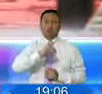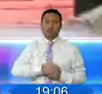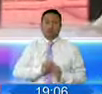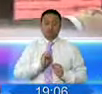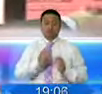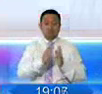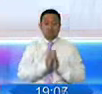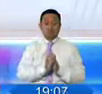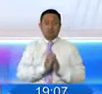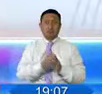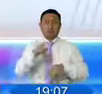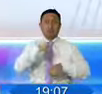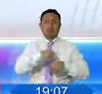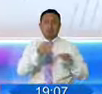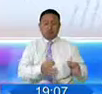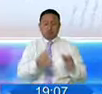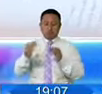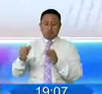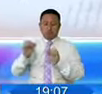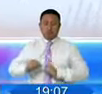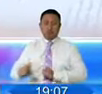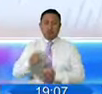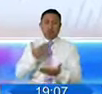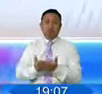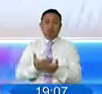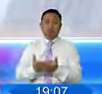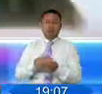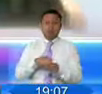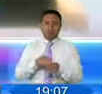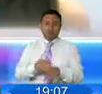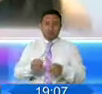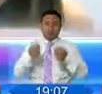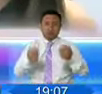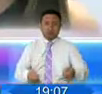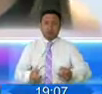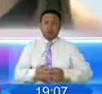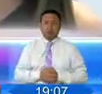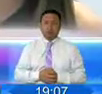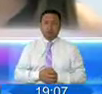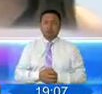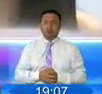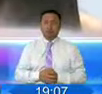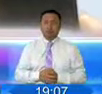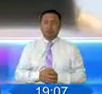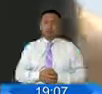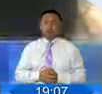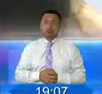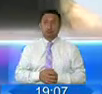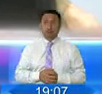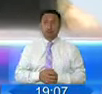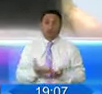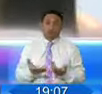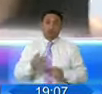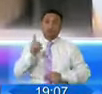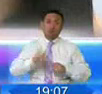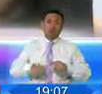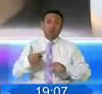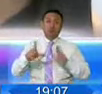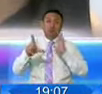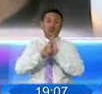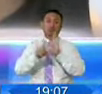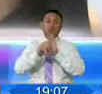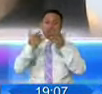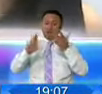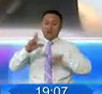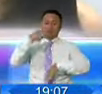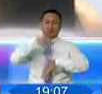se pide una prórroga para la presentación de las pruebas de descargo. Eso es improbable, ya que la ley establece